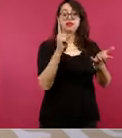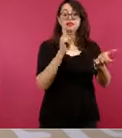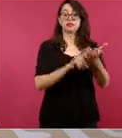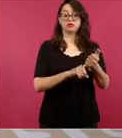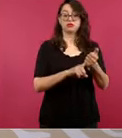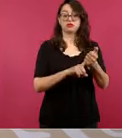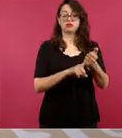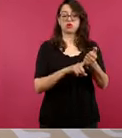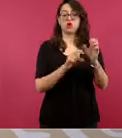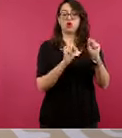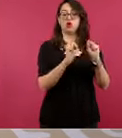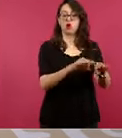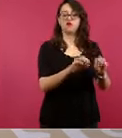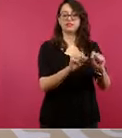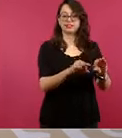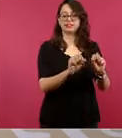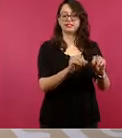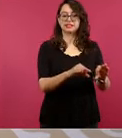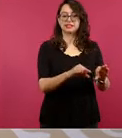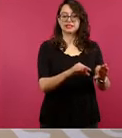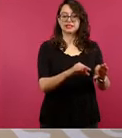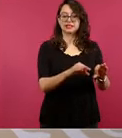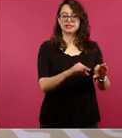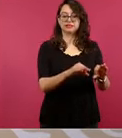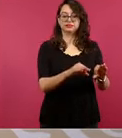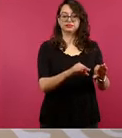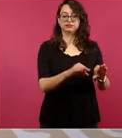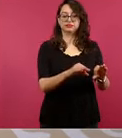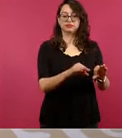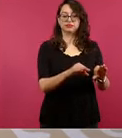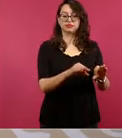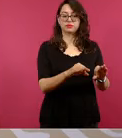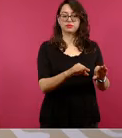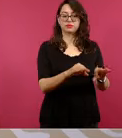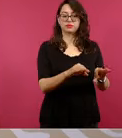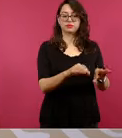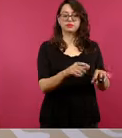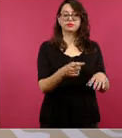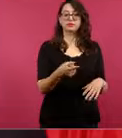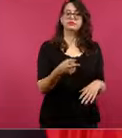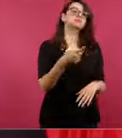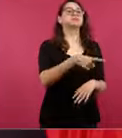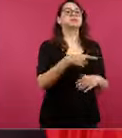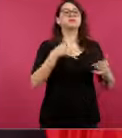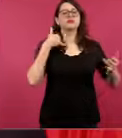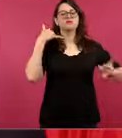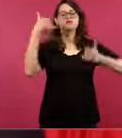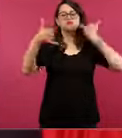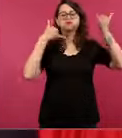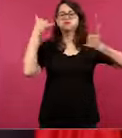de donde salían miles de llamadas